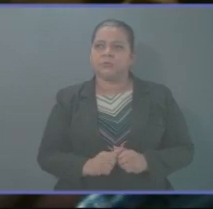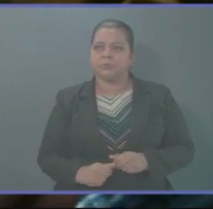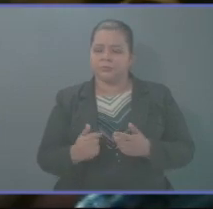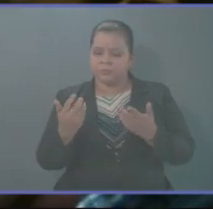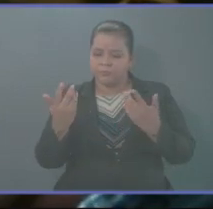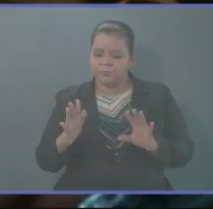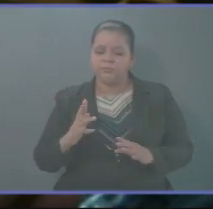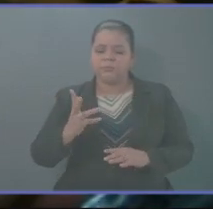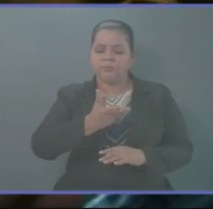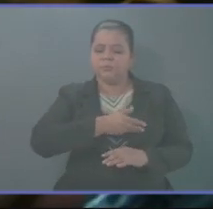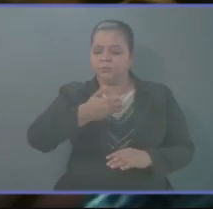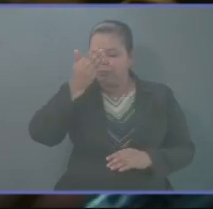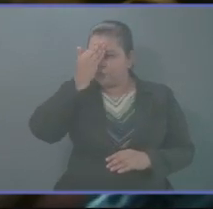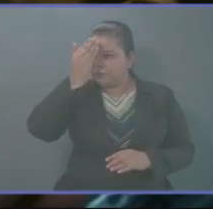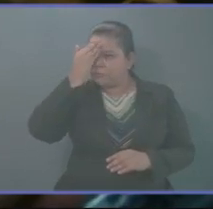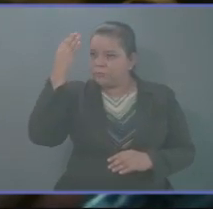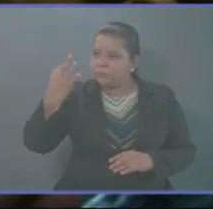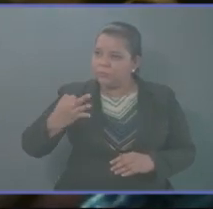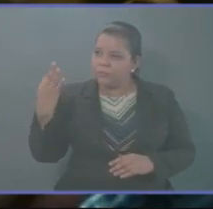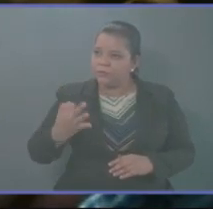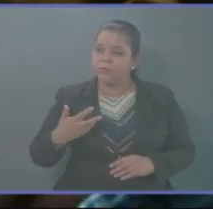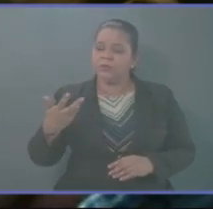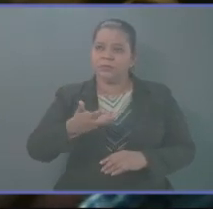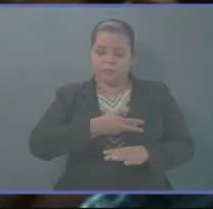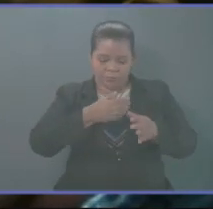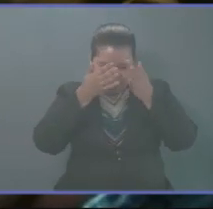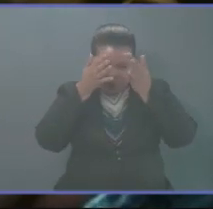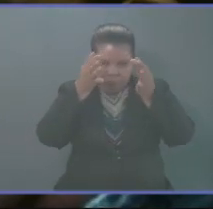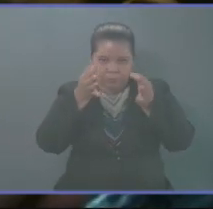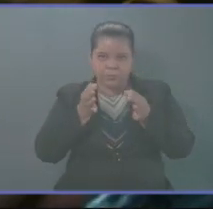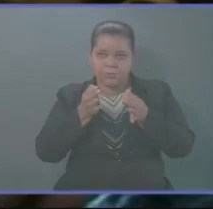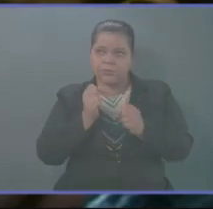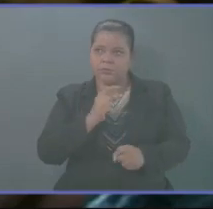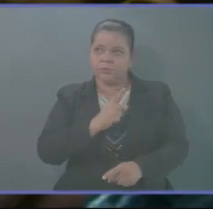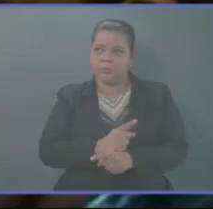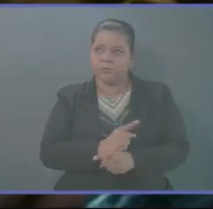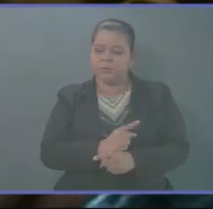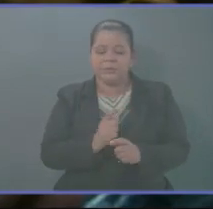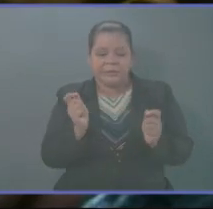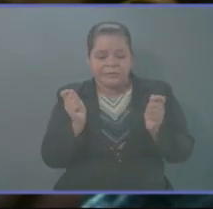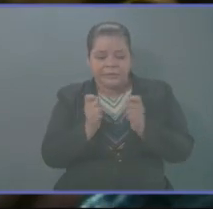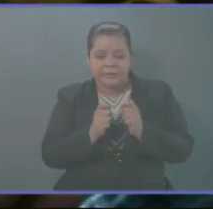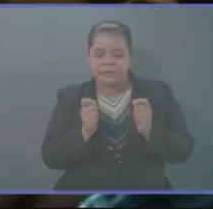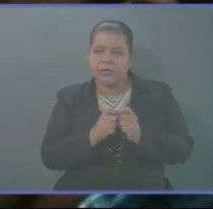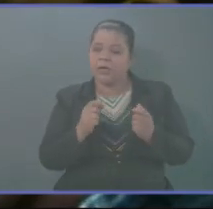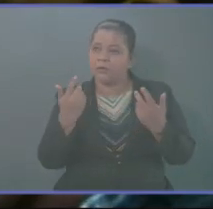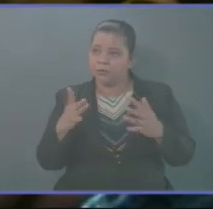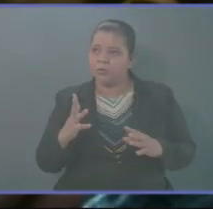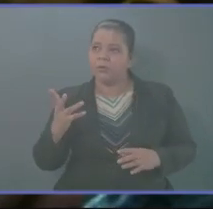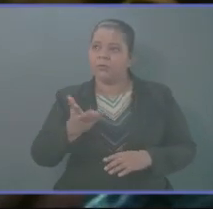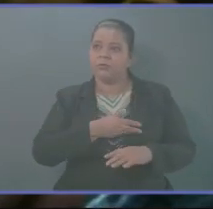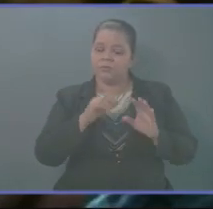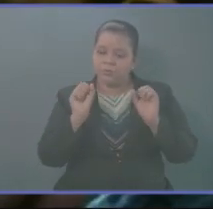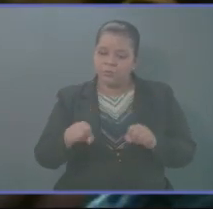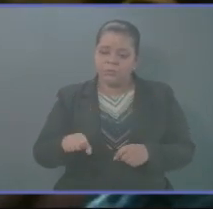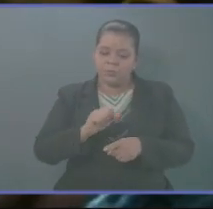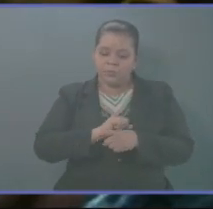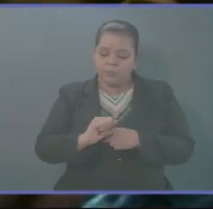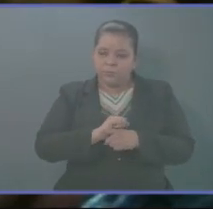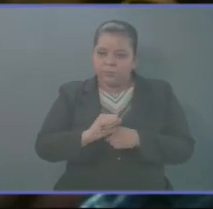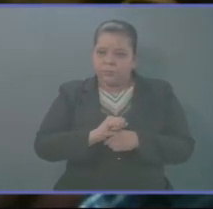es necesidad en este momento de tomar medidas, pero medidas concretas y que se lleguen a la práctica.